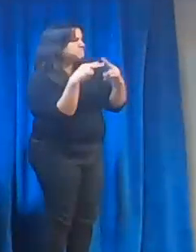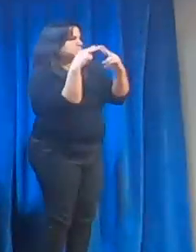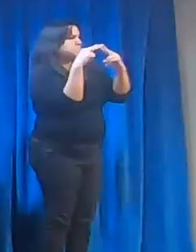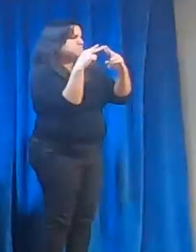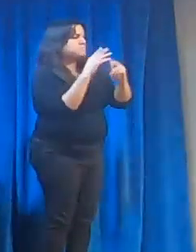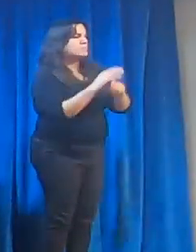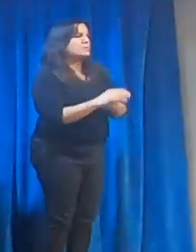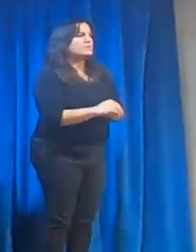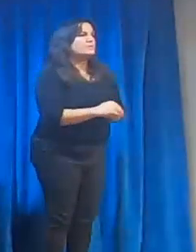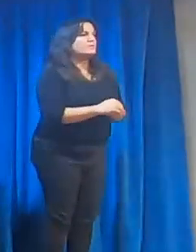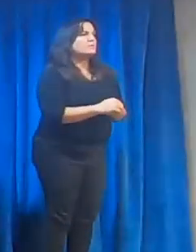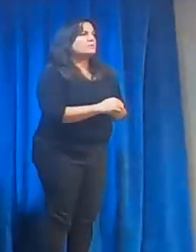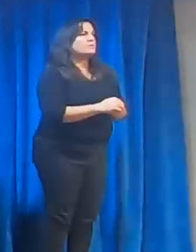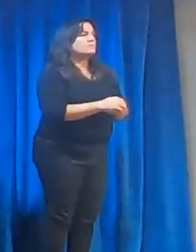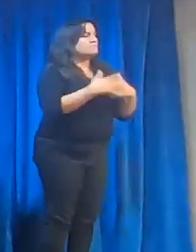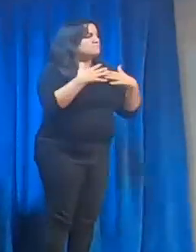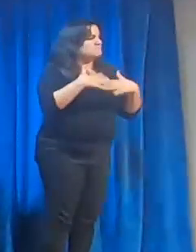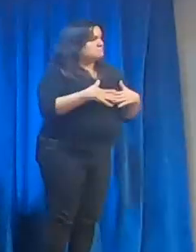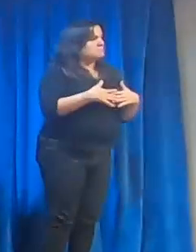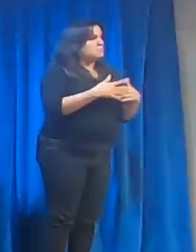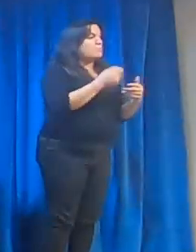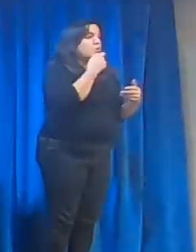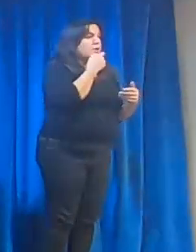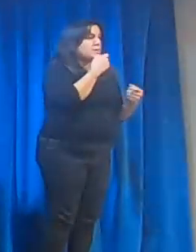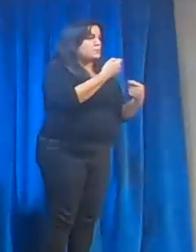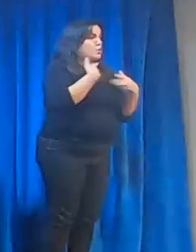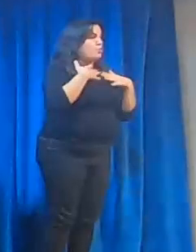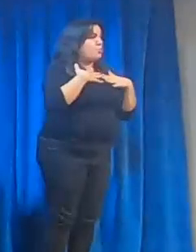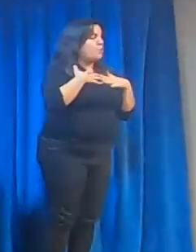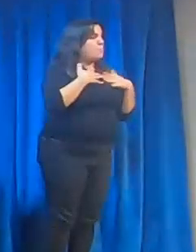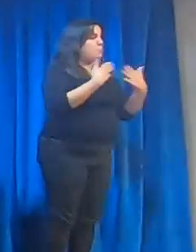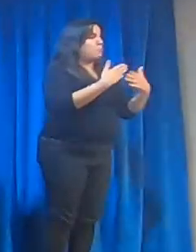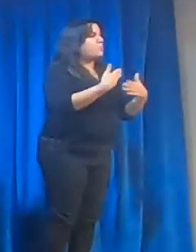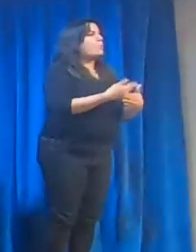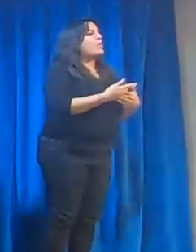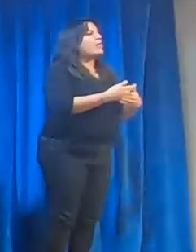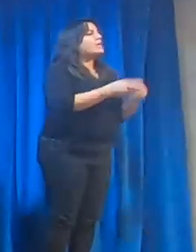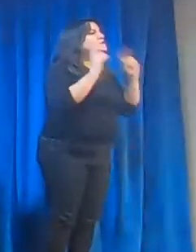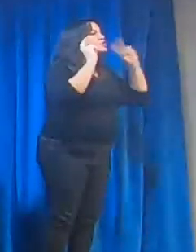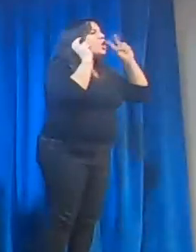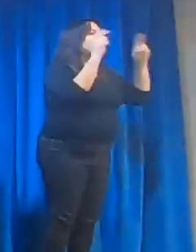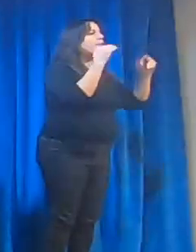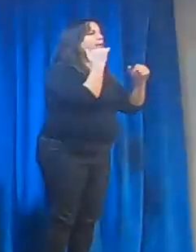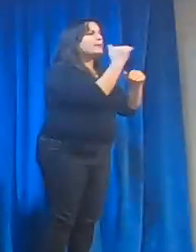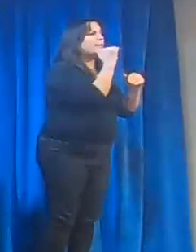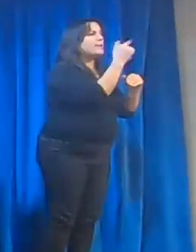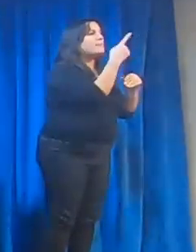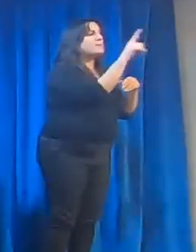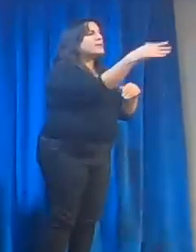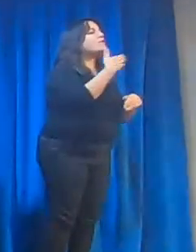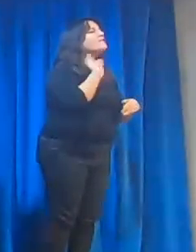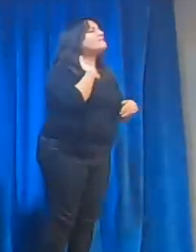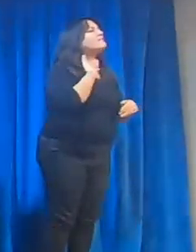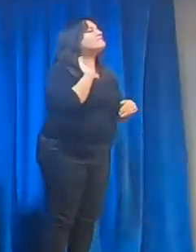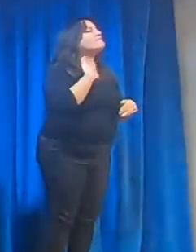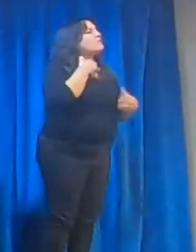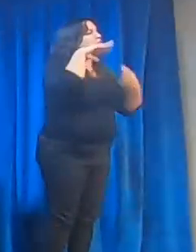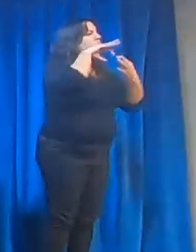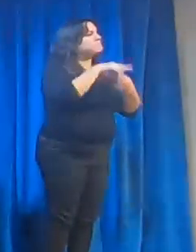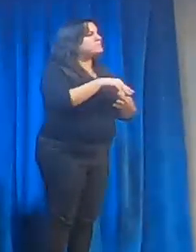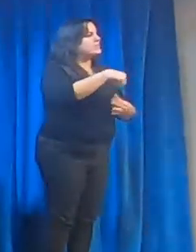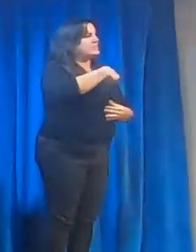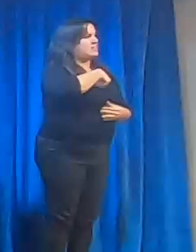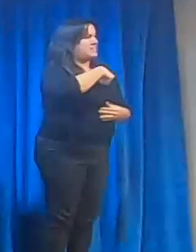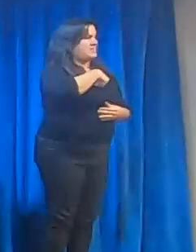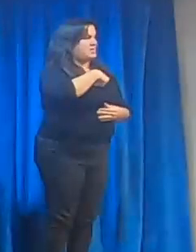la propiedad de poder emitir sonidos, pero la voz es otra cosa. La voz está ligada con nuestra identidad. Por